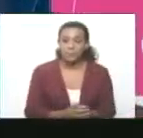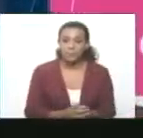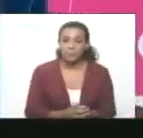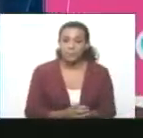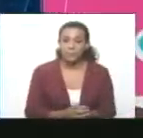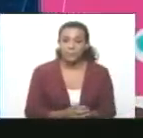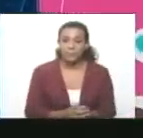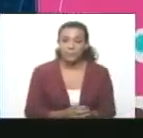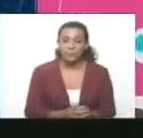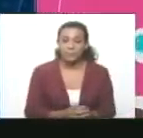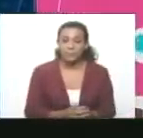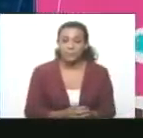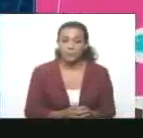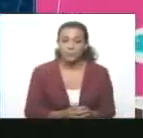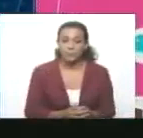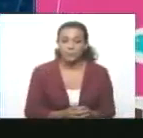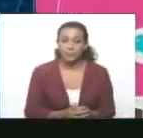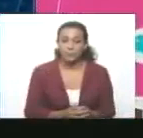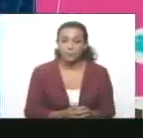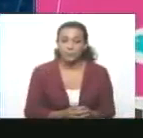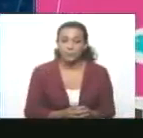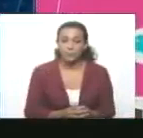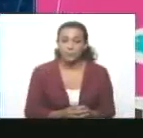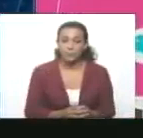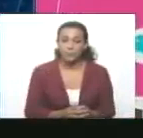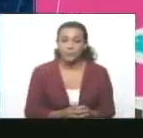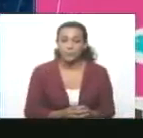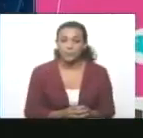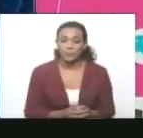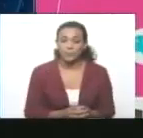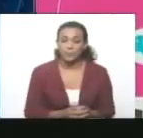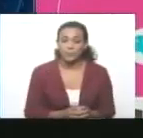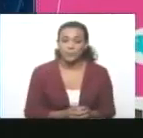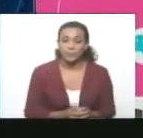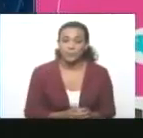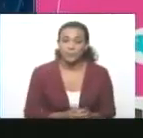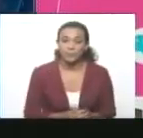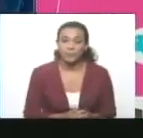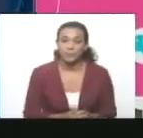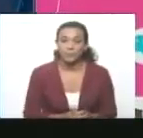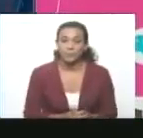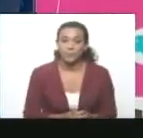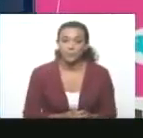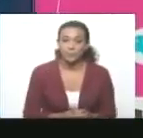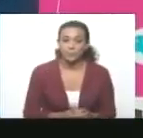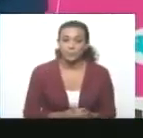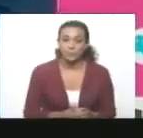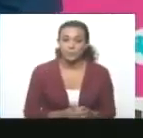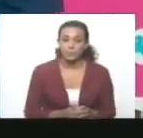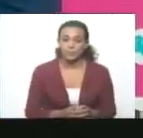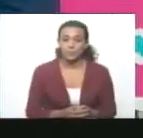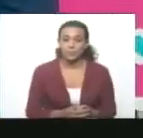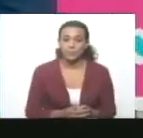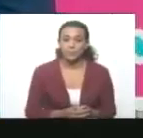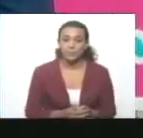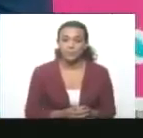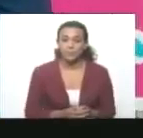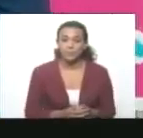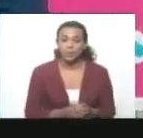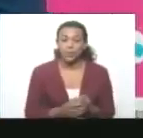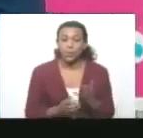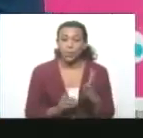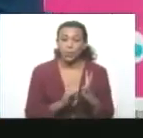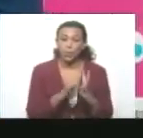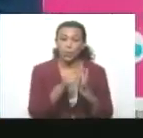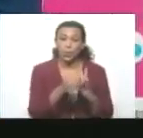empresario. ¿Cómo te llamas? Mi nombre es Artur. Artur. Artur, ¿qué me dice, embajador? ¿Cómo